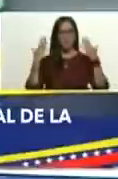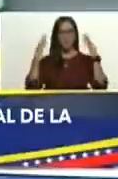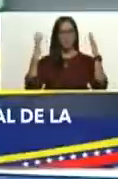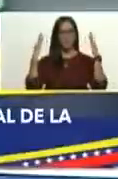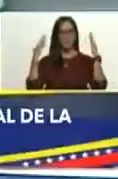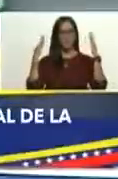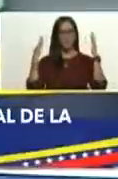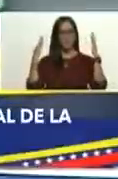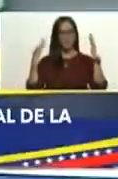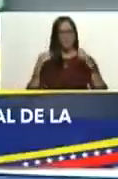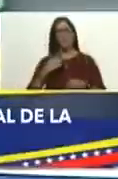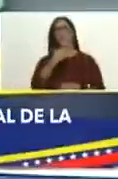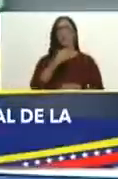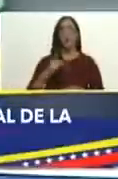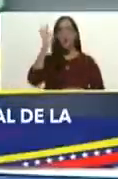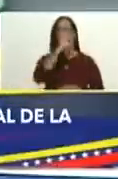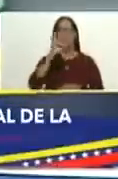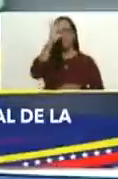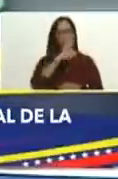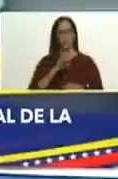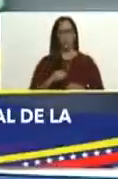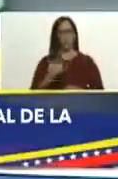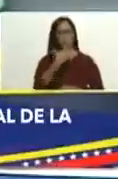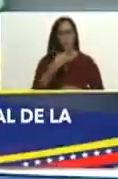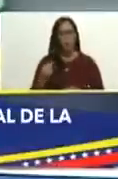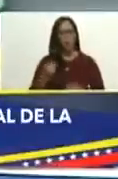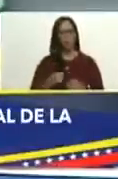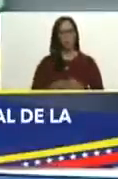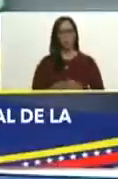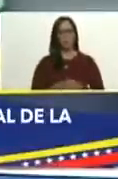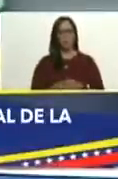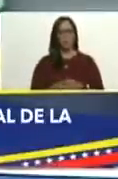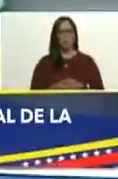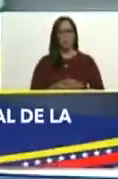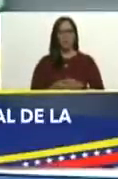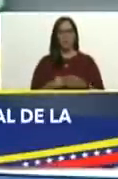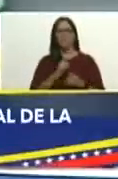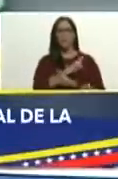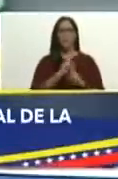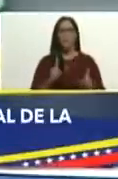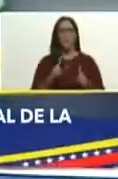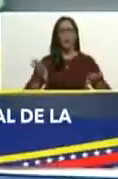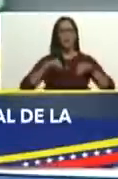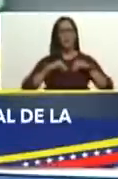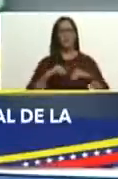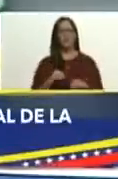No a la pudrición y decadencia de la cultura occidental.